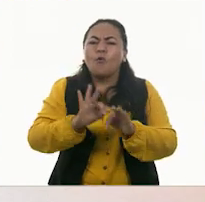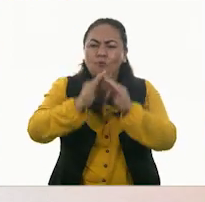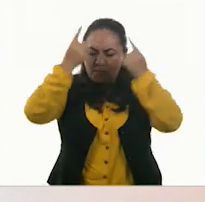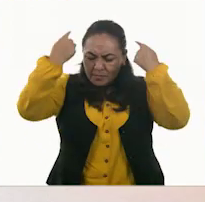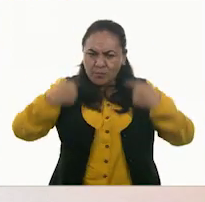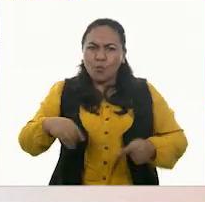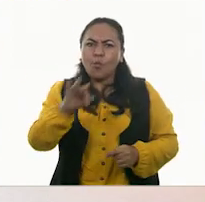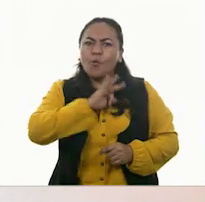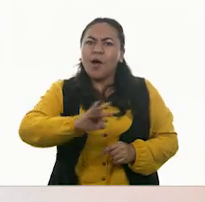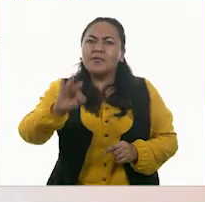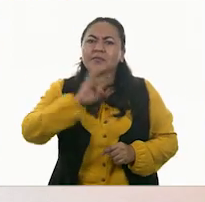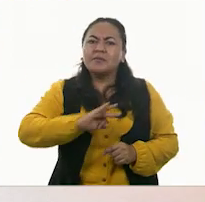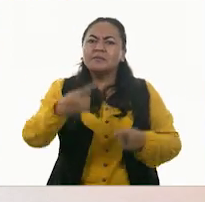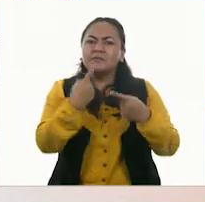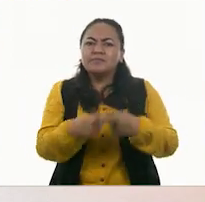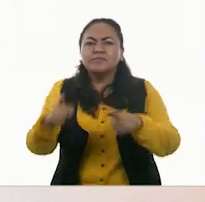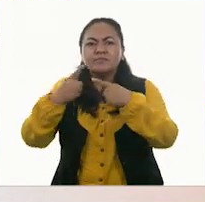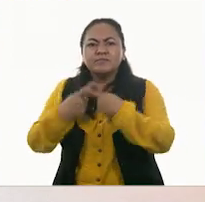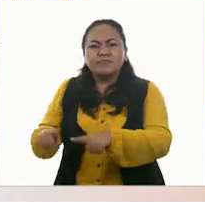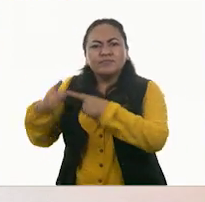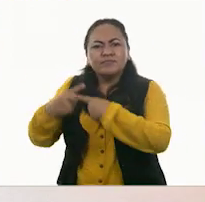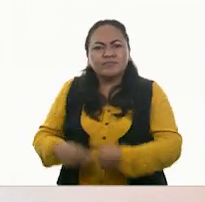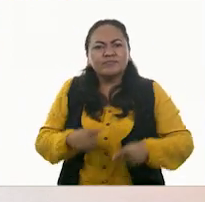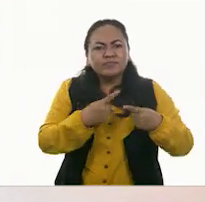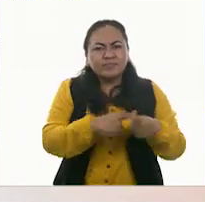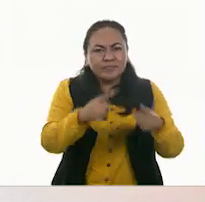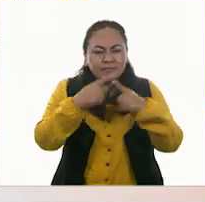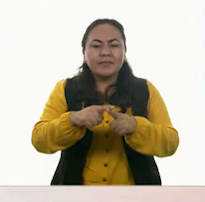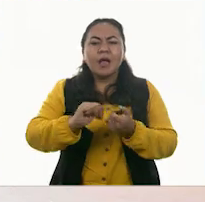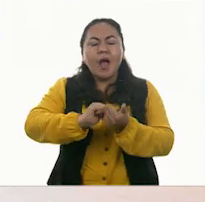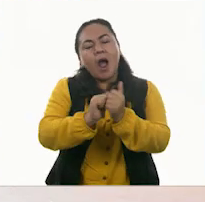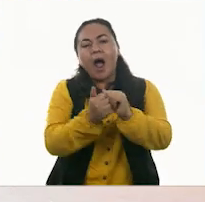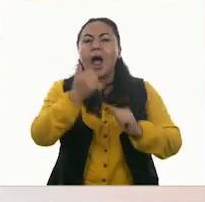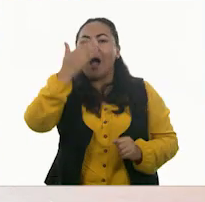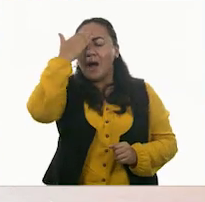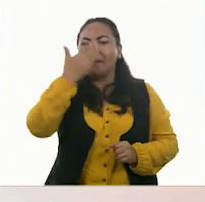destrezas y teniendo esta habilidad.